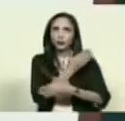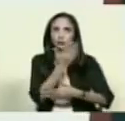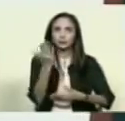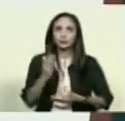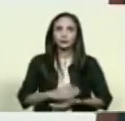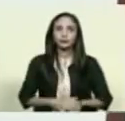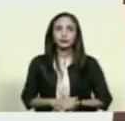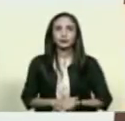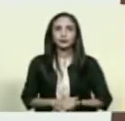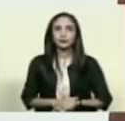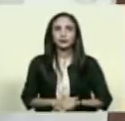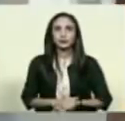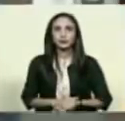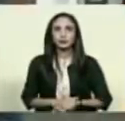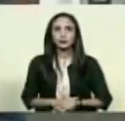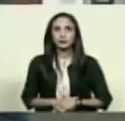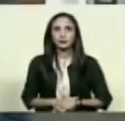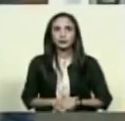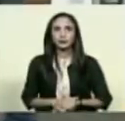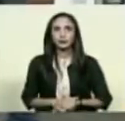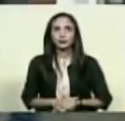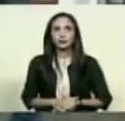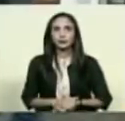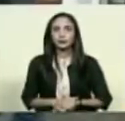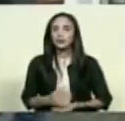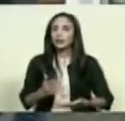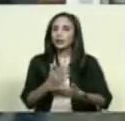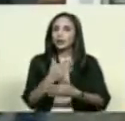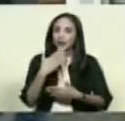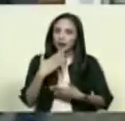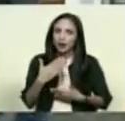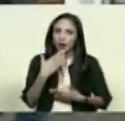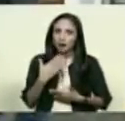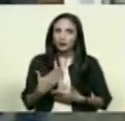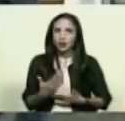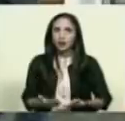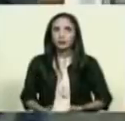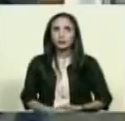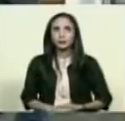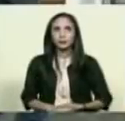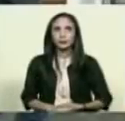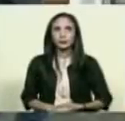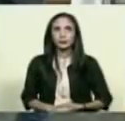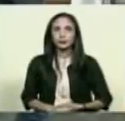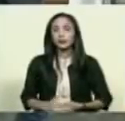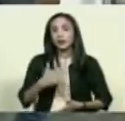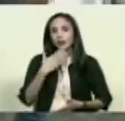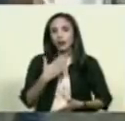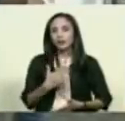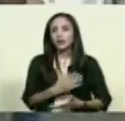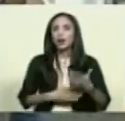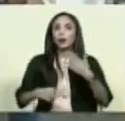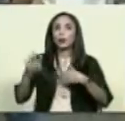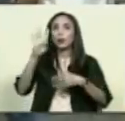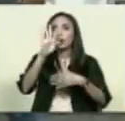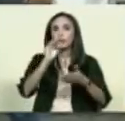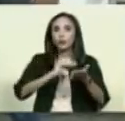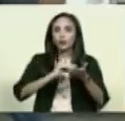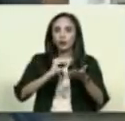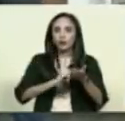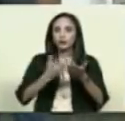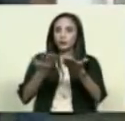seguir creciendo. Gracias, presidente. Bueno, este es el cuarto financiamiento que